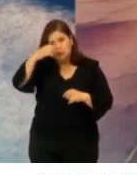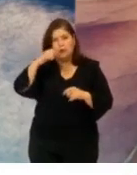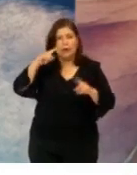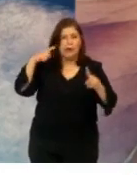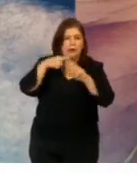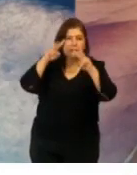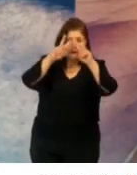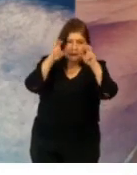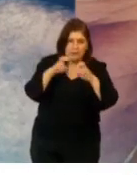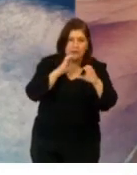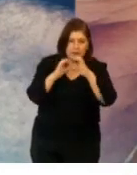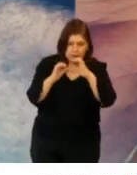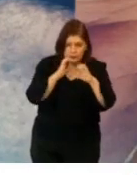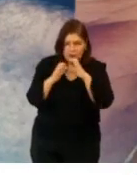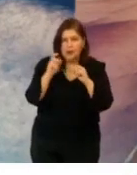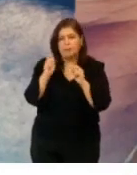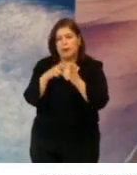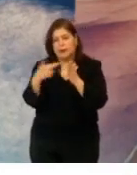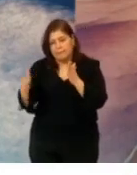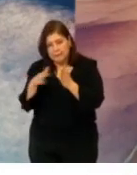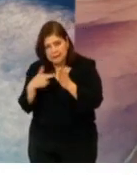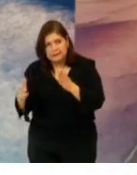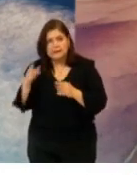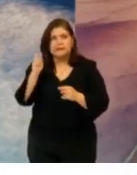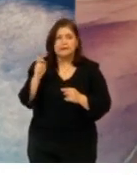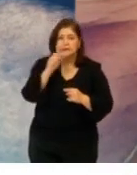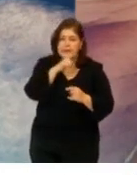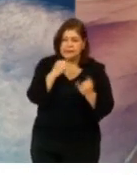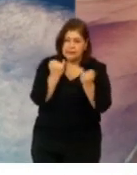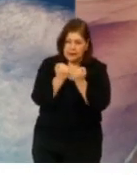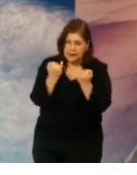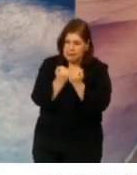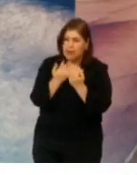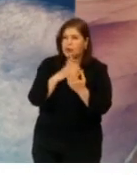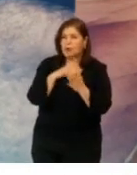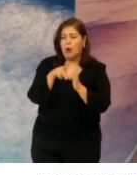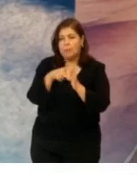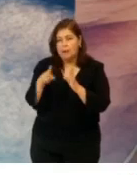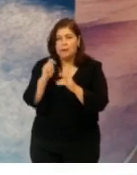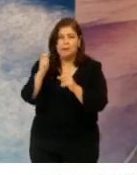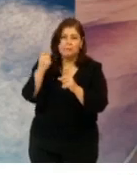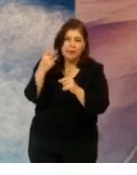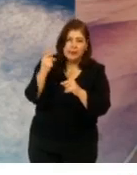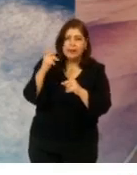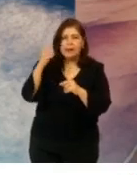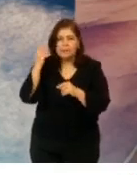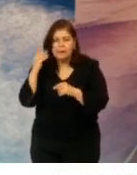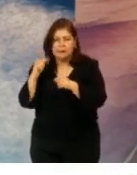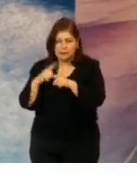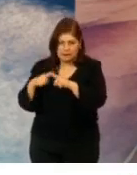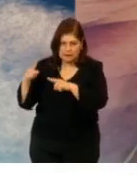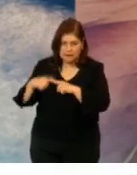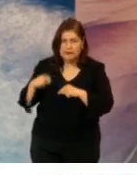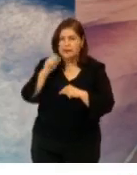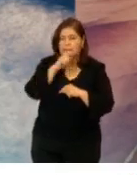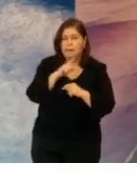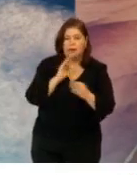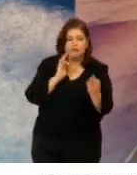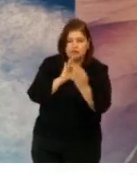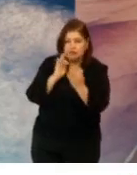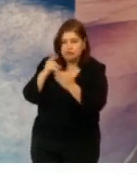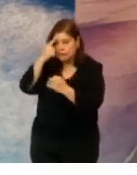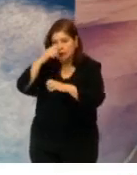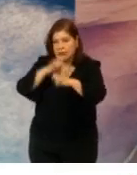divulgación entre la sociedad, revistas, ha estado cercano a los medios. También es un hombre que ha sabido estar cerca del empresariado,